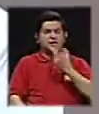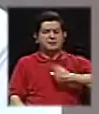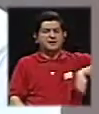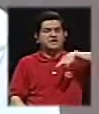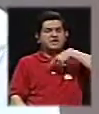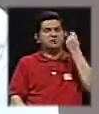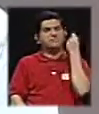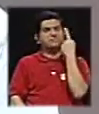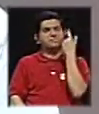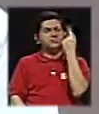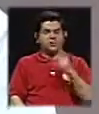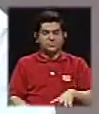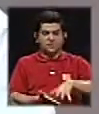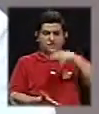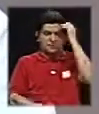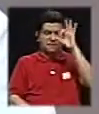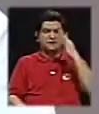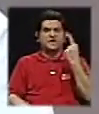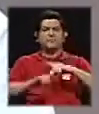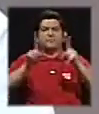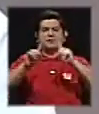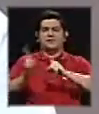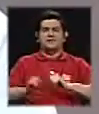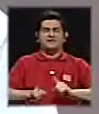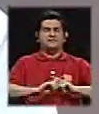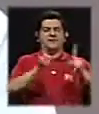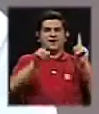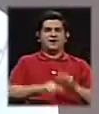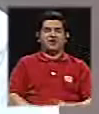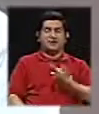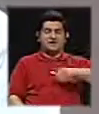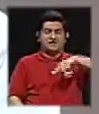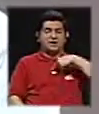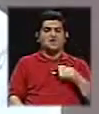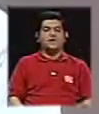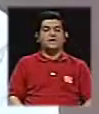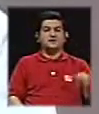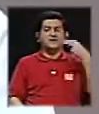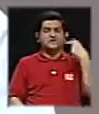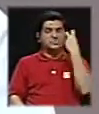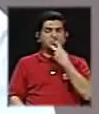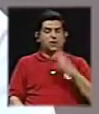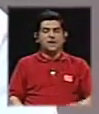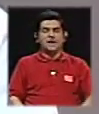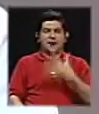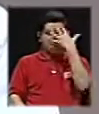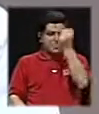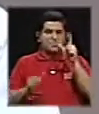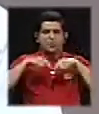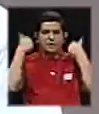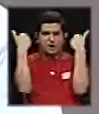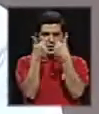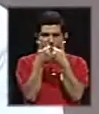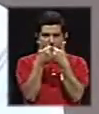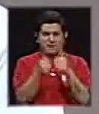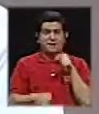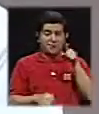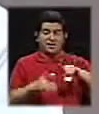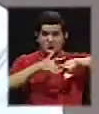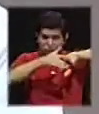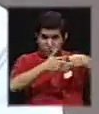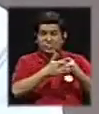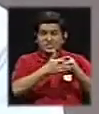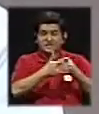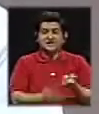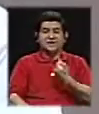nosotros entendemos que aprendemos de manera distinta y que nuestra historia es oral y nuestra memoria es colectiva. Partiendo de esto, y